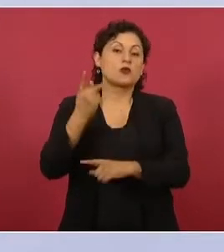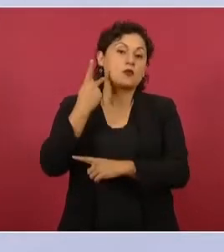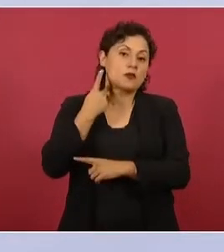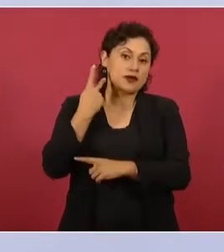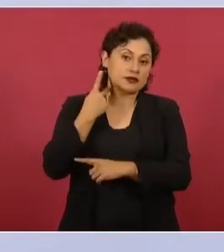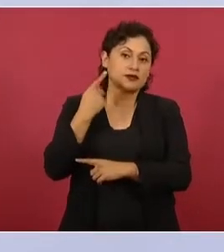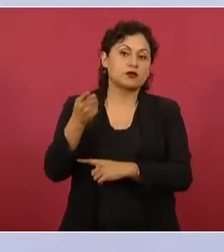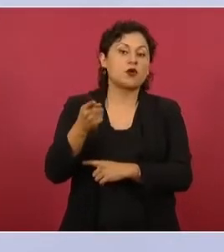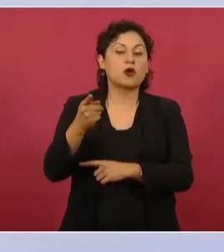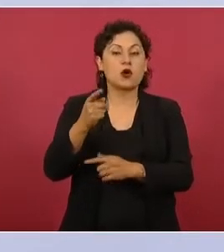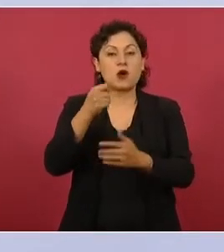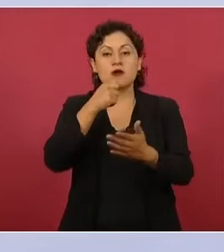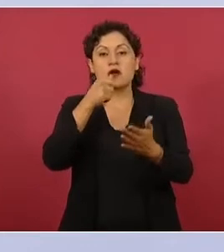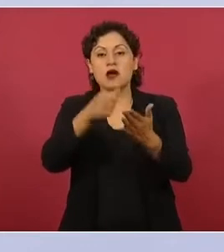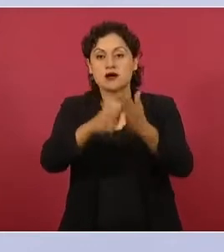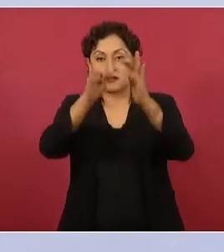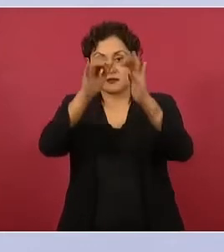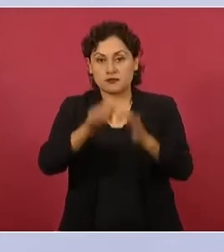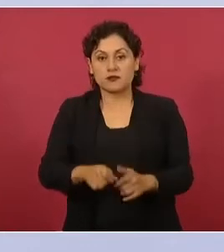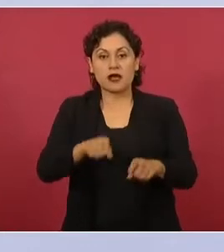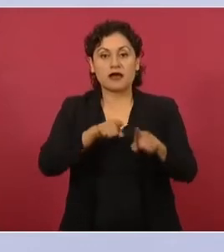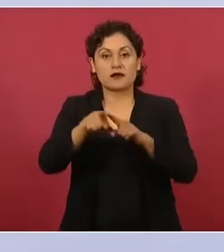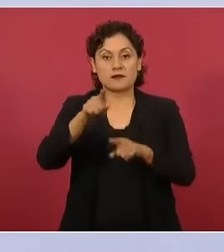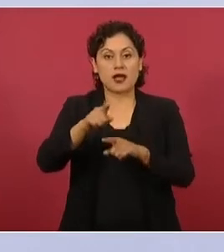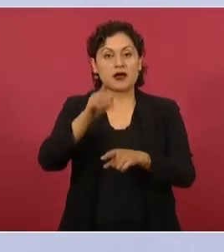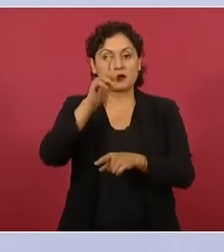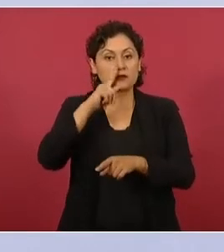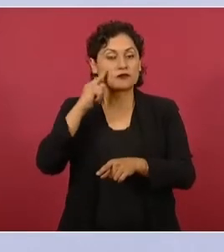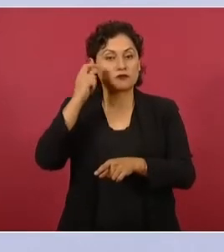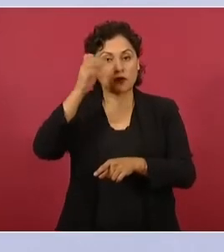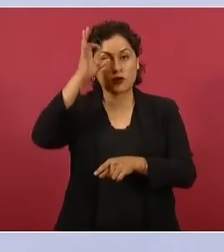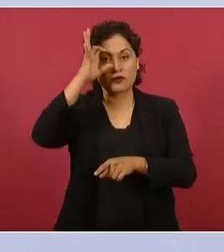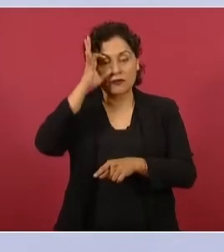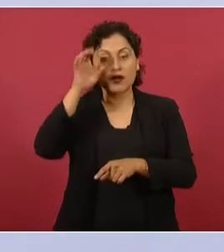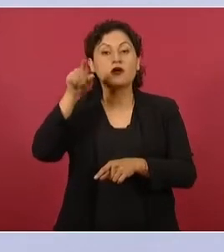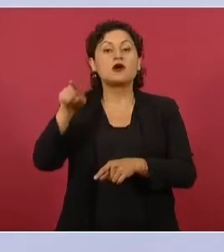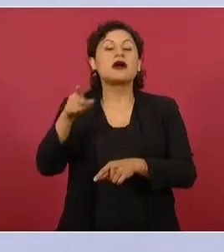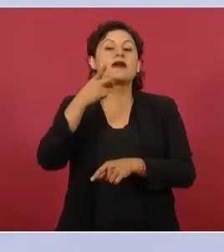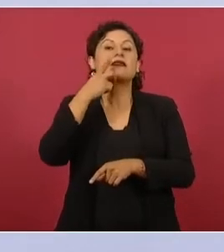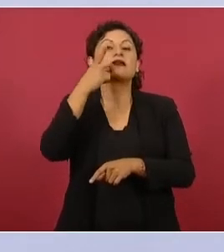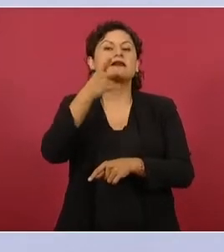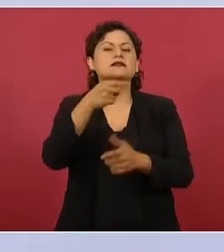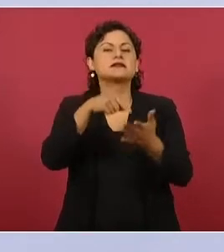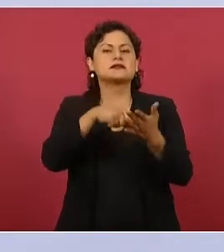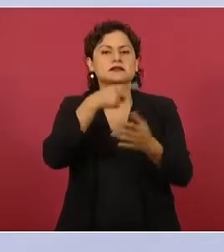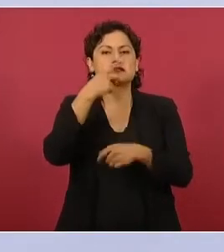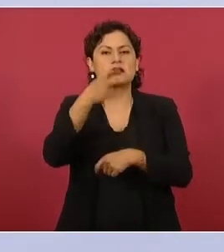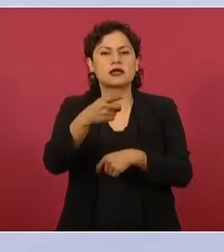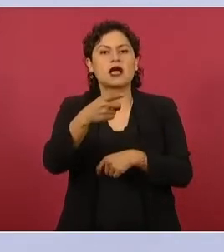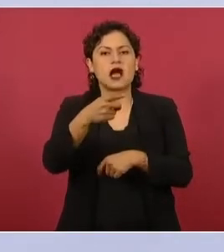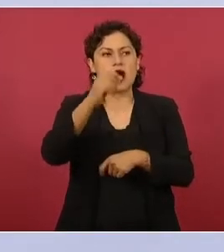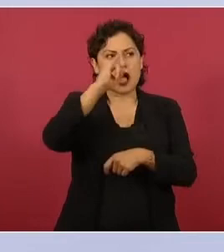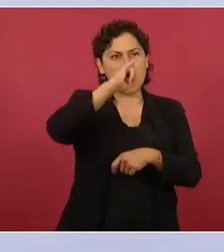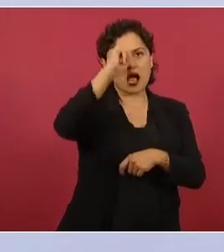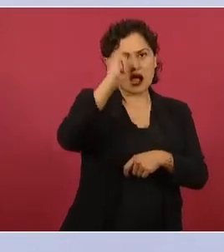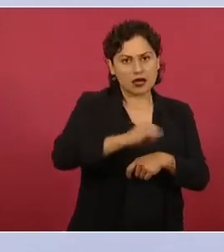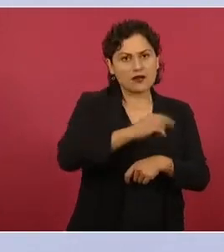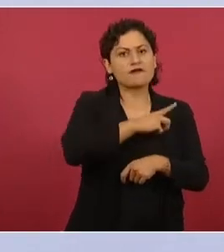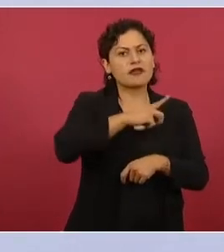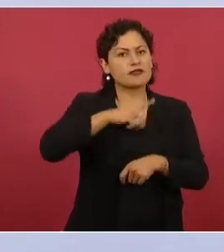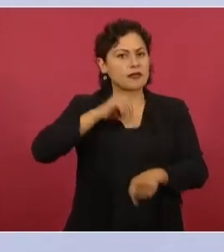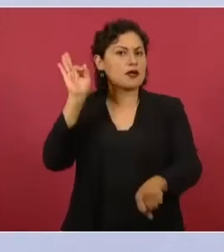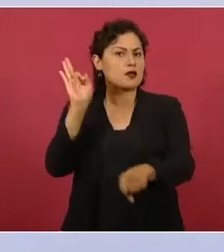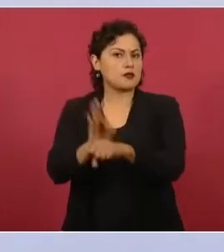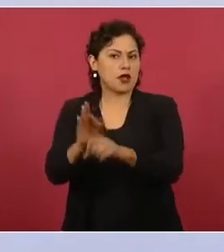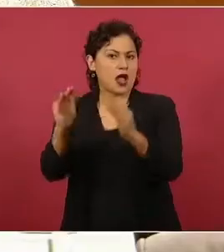Magón, en el que se establecía que los patrones tenían la obligación de dar alojamiento a los trabajadores. Consecuencia de la